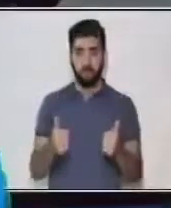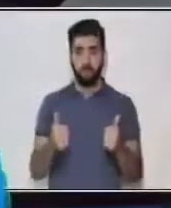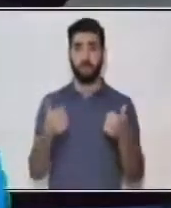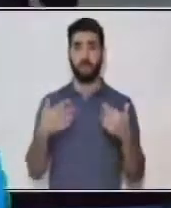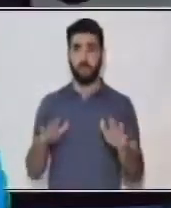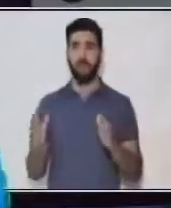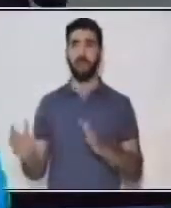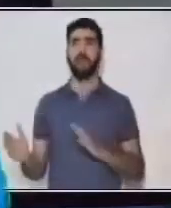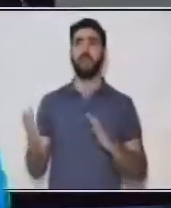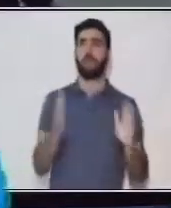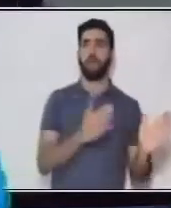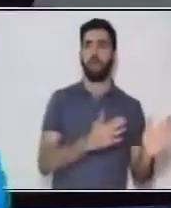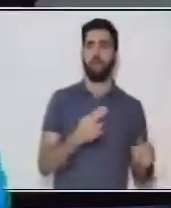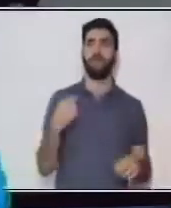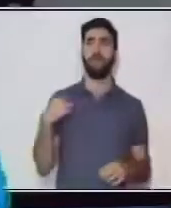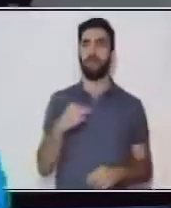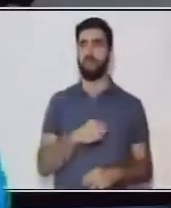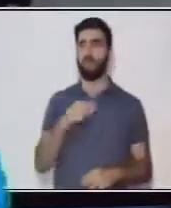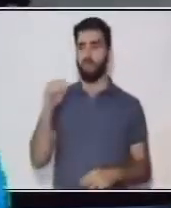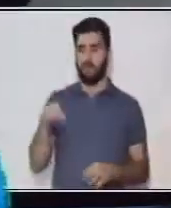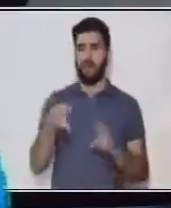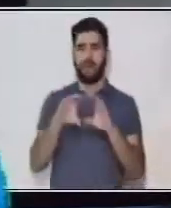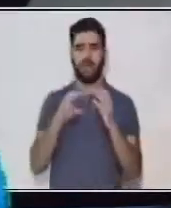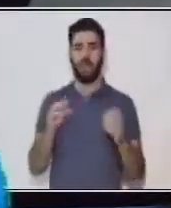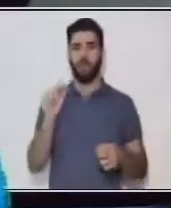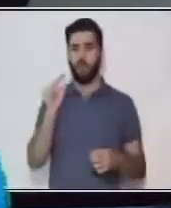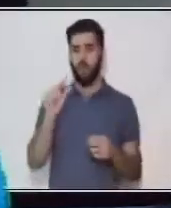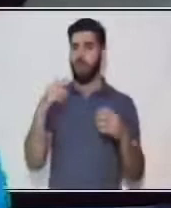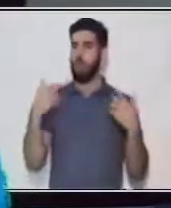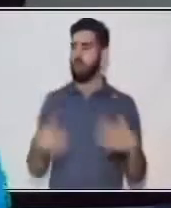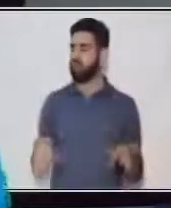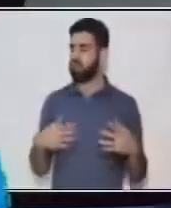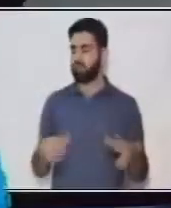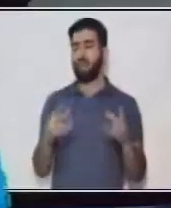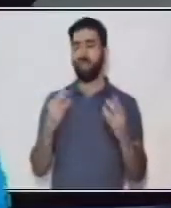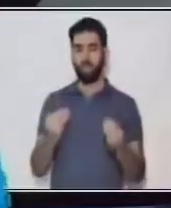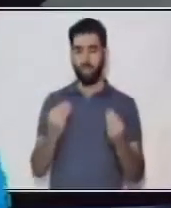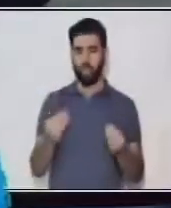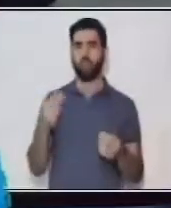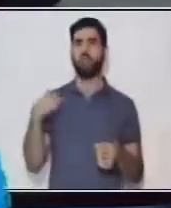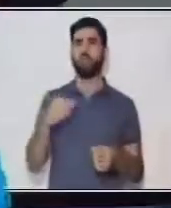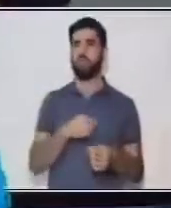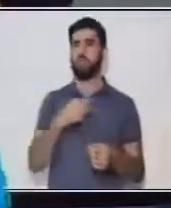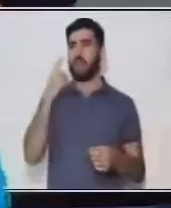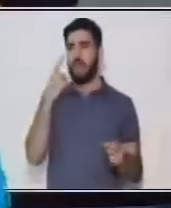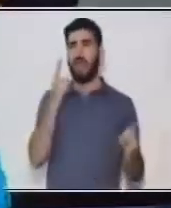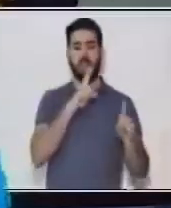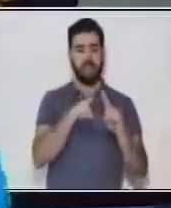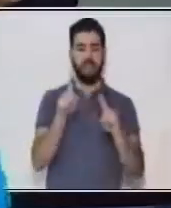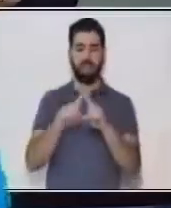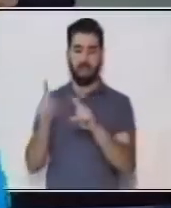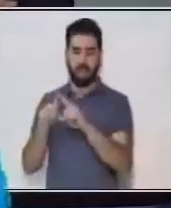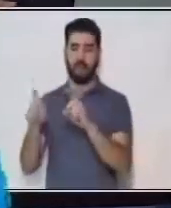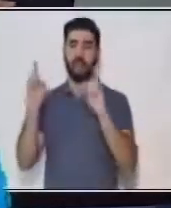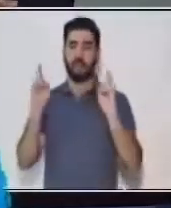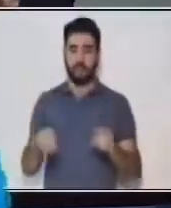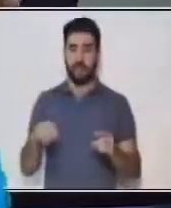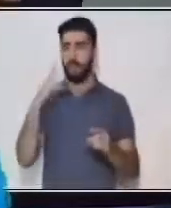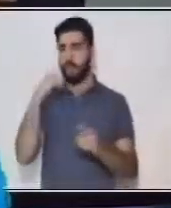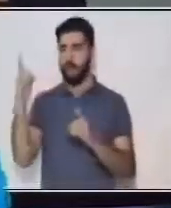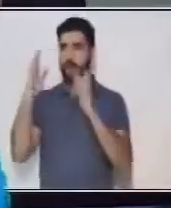una clase un poco cargada, puesto que tenemos varios contenidos que atender el día